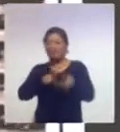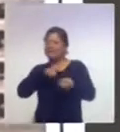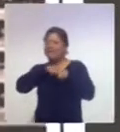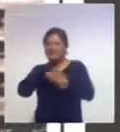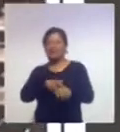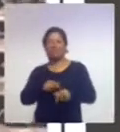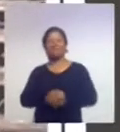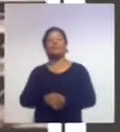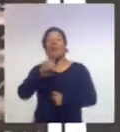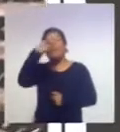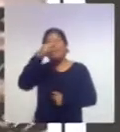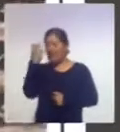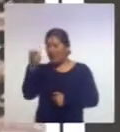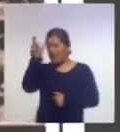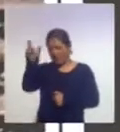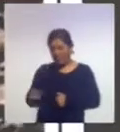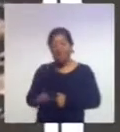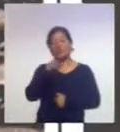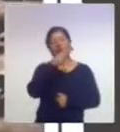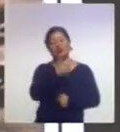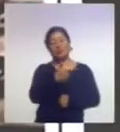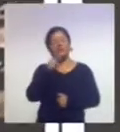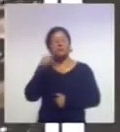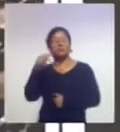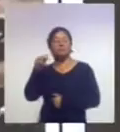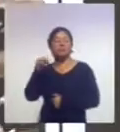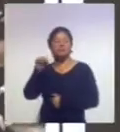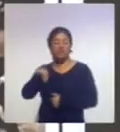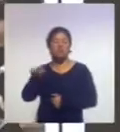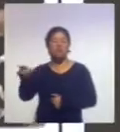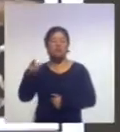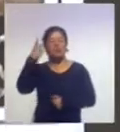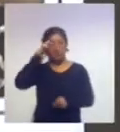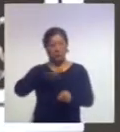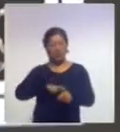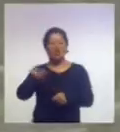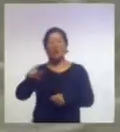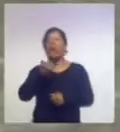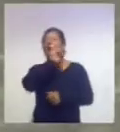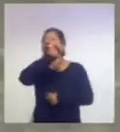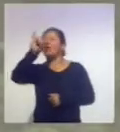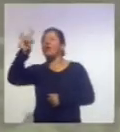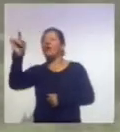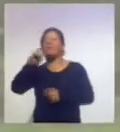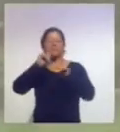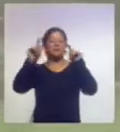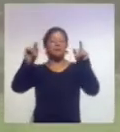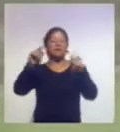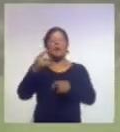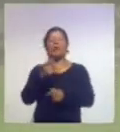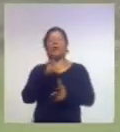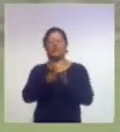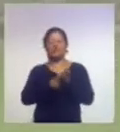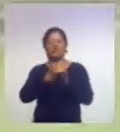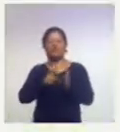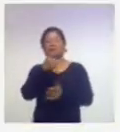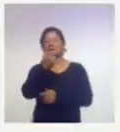Necoechea, exposiciones como El ferrocarril en Tlaxcala, 150 años, refuerzan la memoria